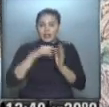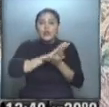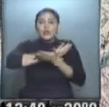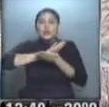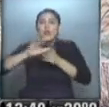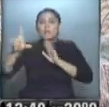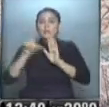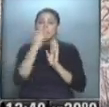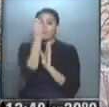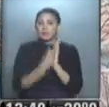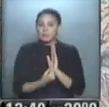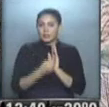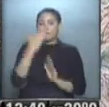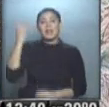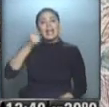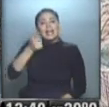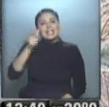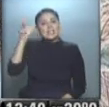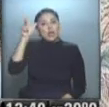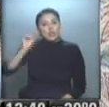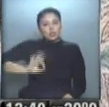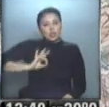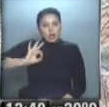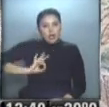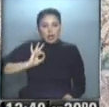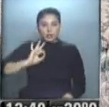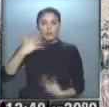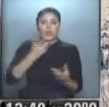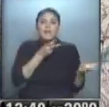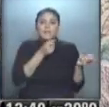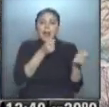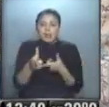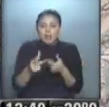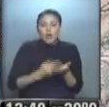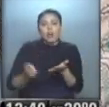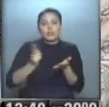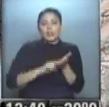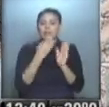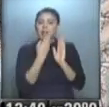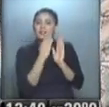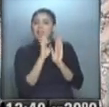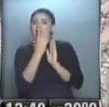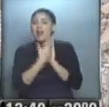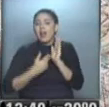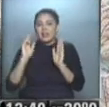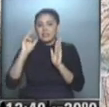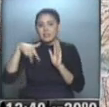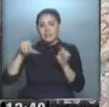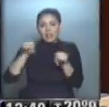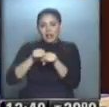pliego que permitió, luego de casi 8 años, que se volvieran a vender licencias de pliegos para licencias de cable en el